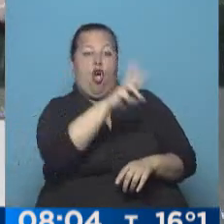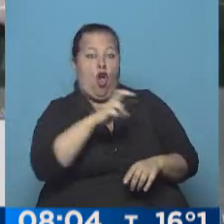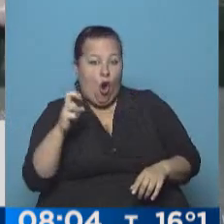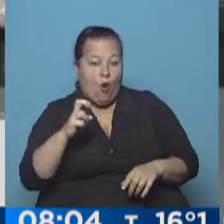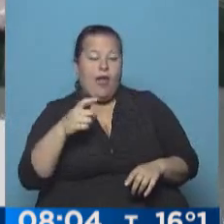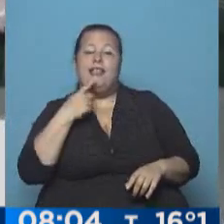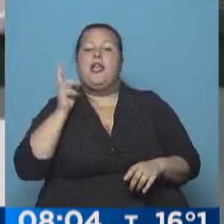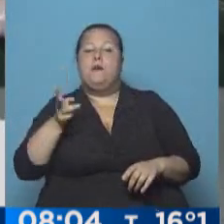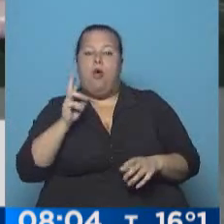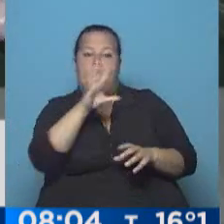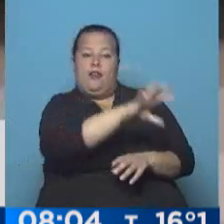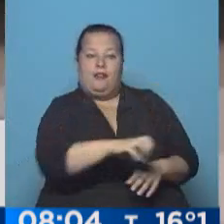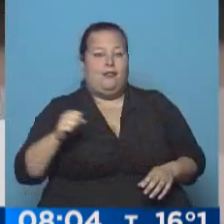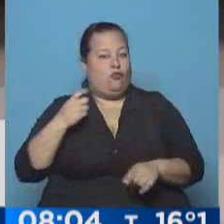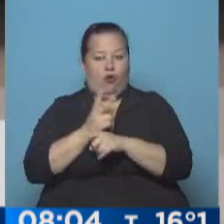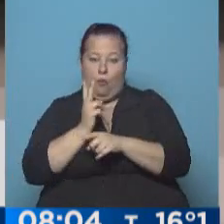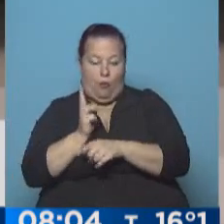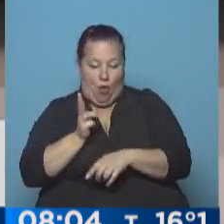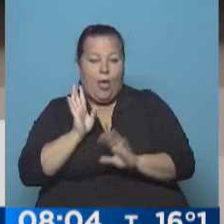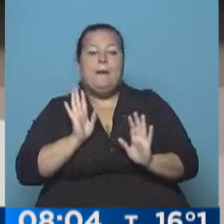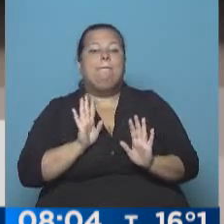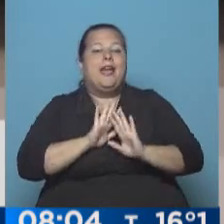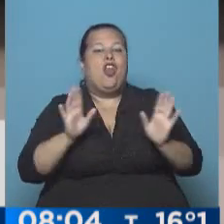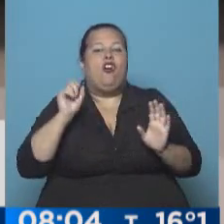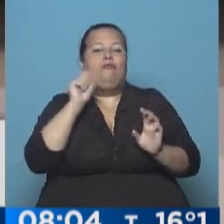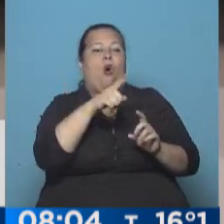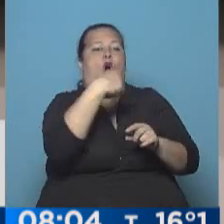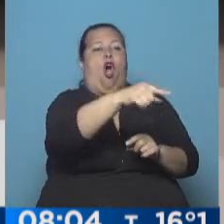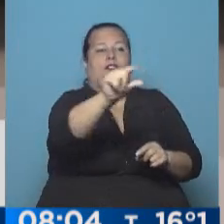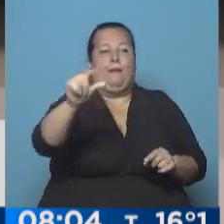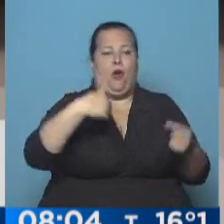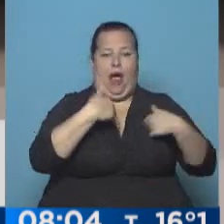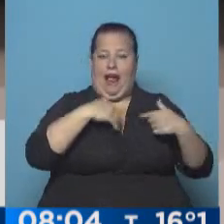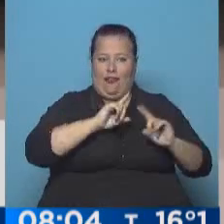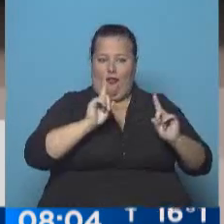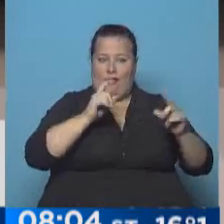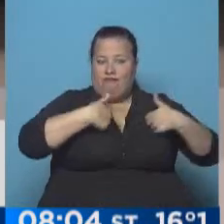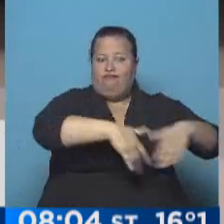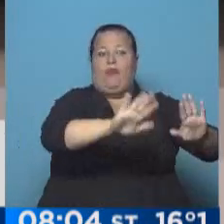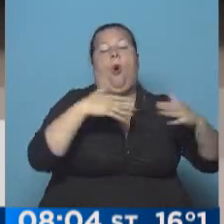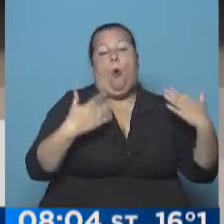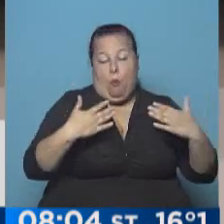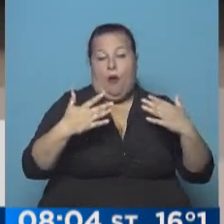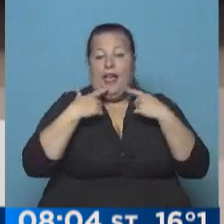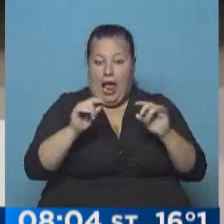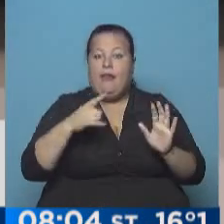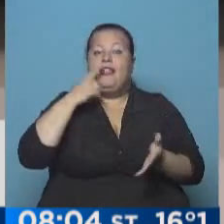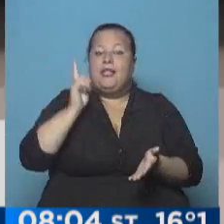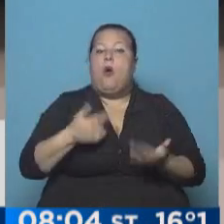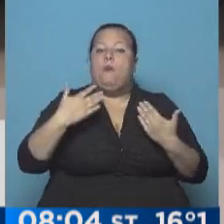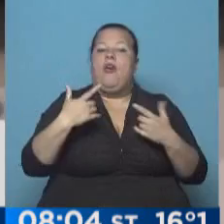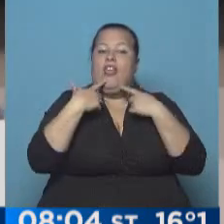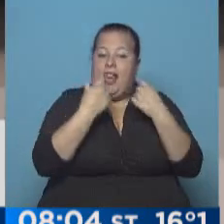lo que le está impidiendo es sacar su propia plata pero es laborista ya no es de argentina en todo caso pueden cuestionar y esto lo dice el fallo